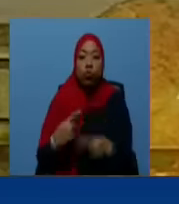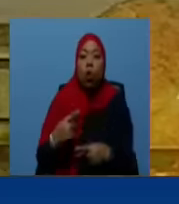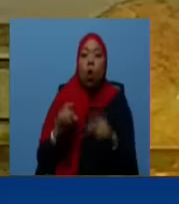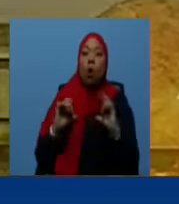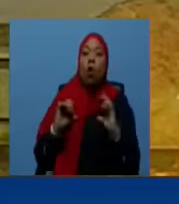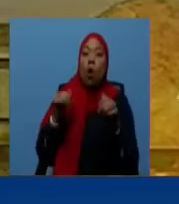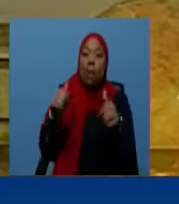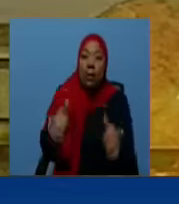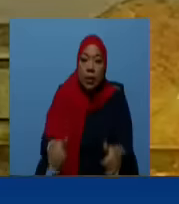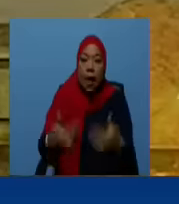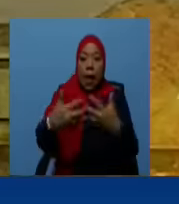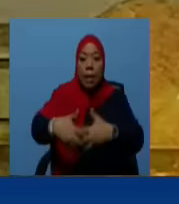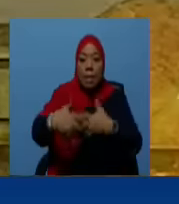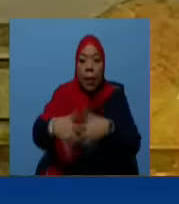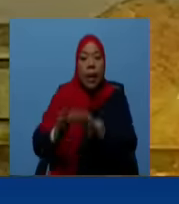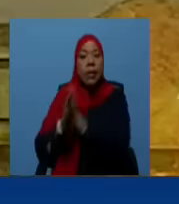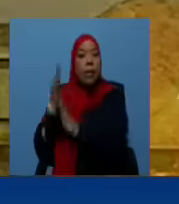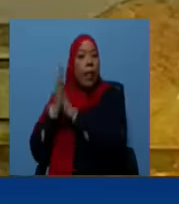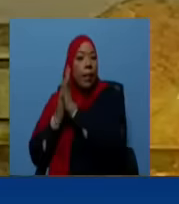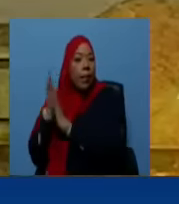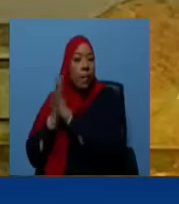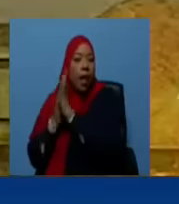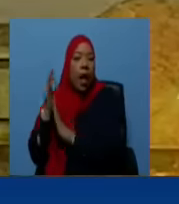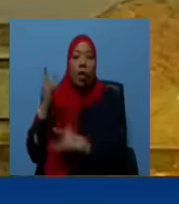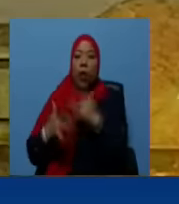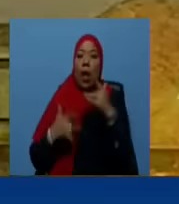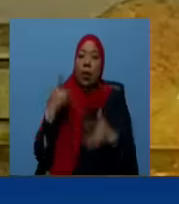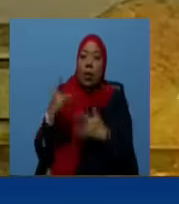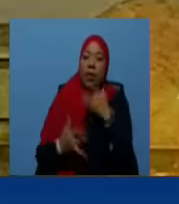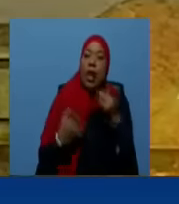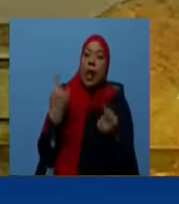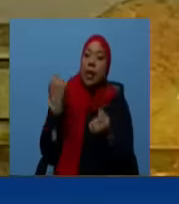empezar a vencer la